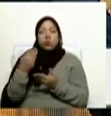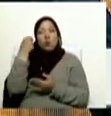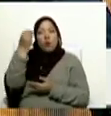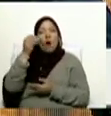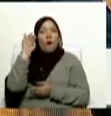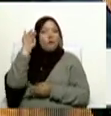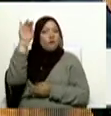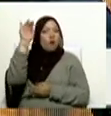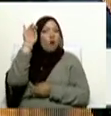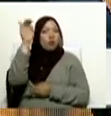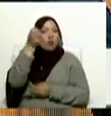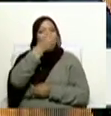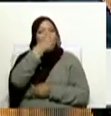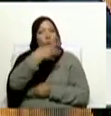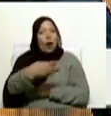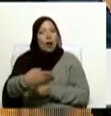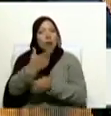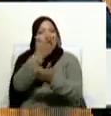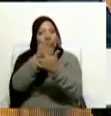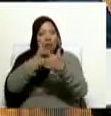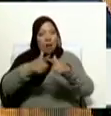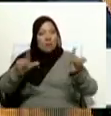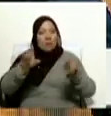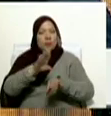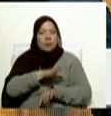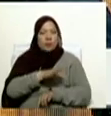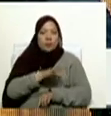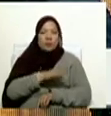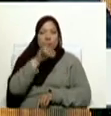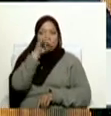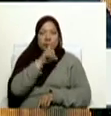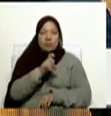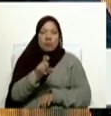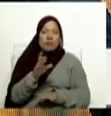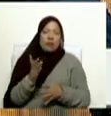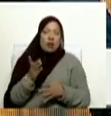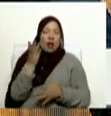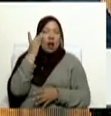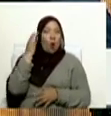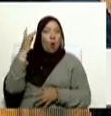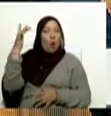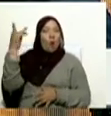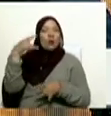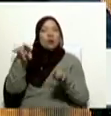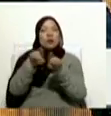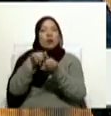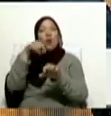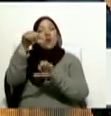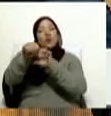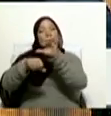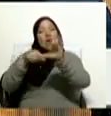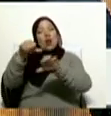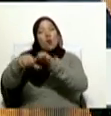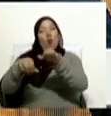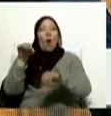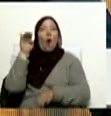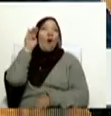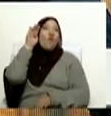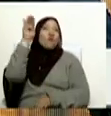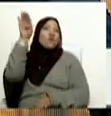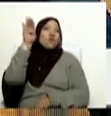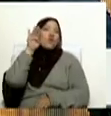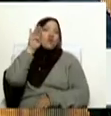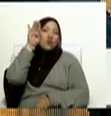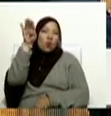asombroso volando entre las próximas edades Mi imaginación se fija en los siglos futuros y observando desde